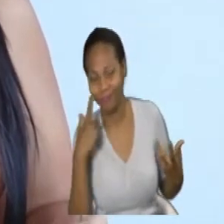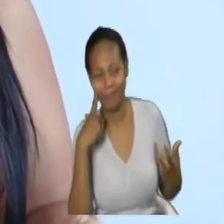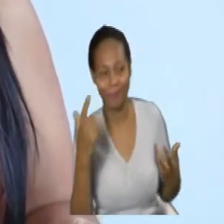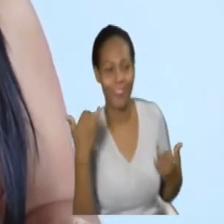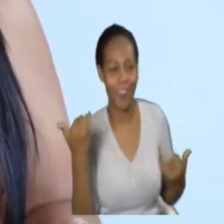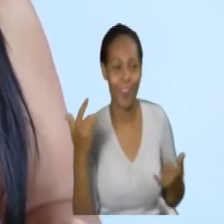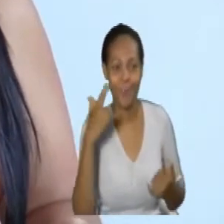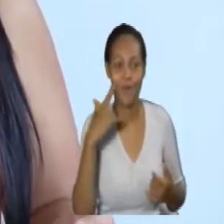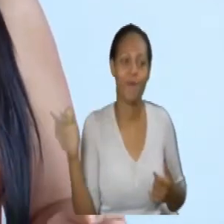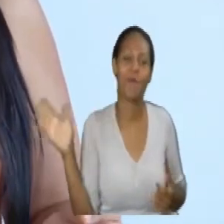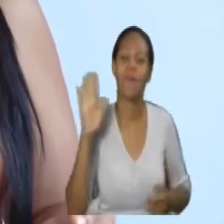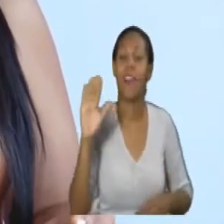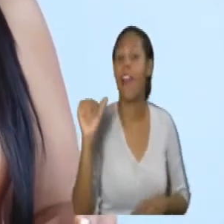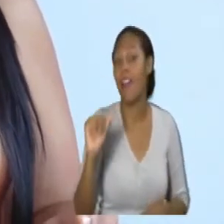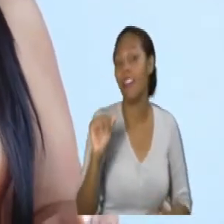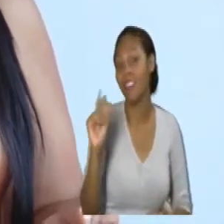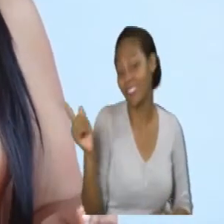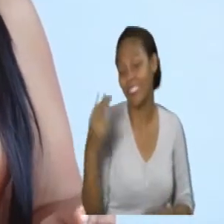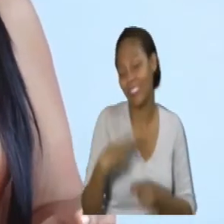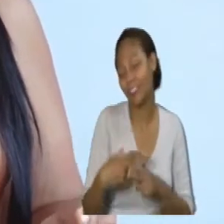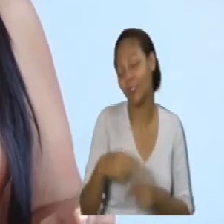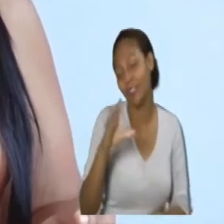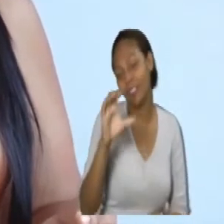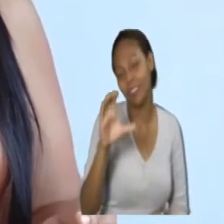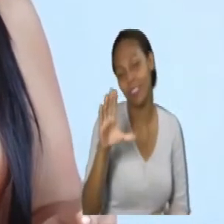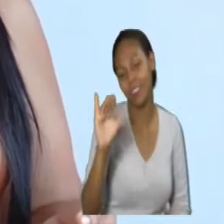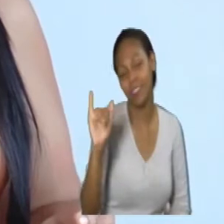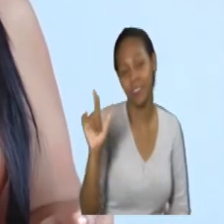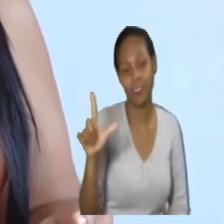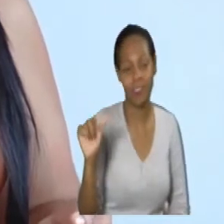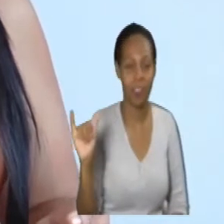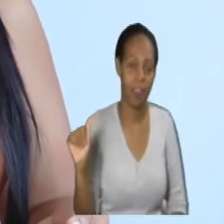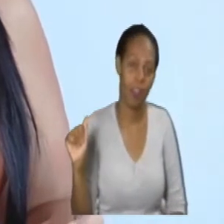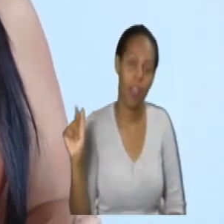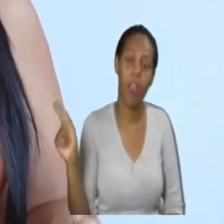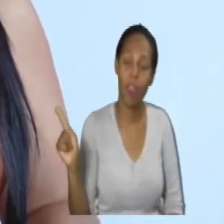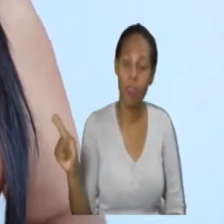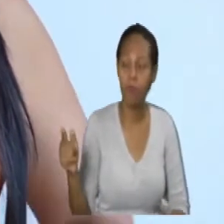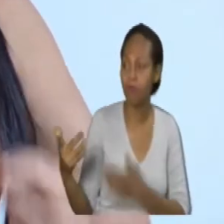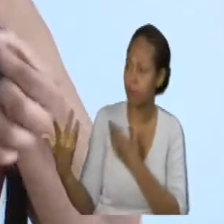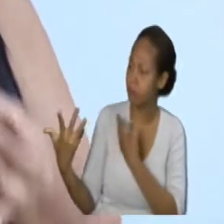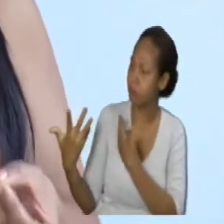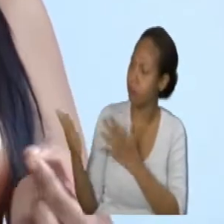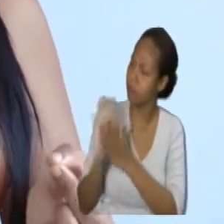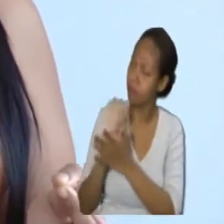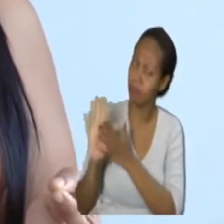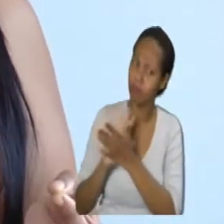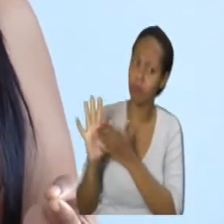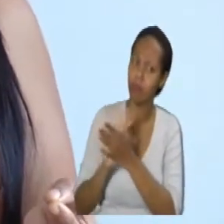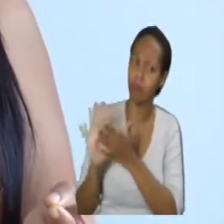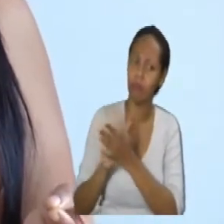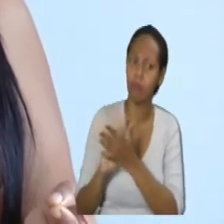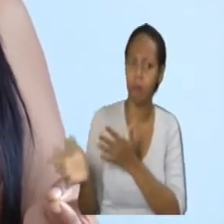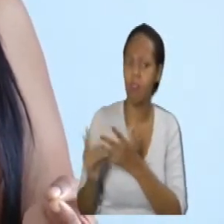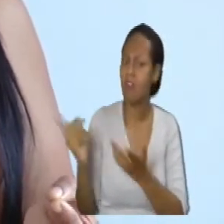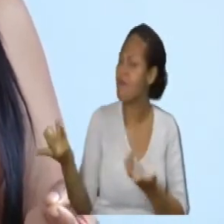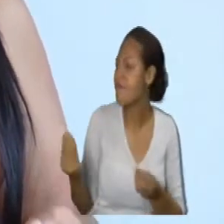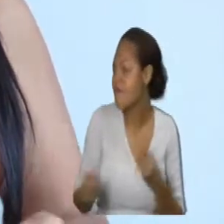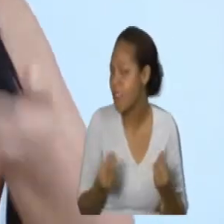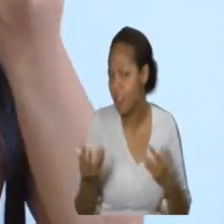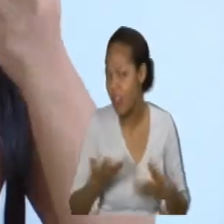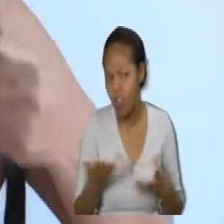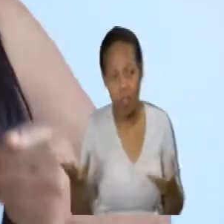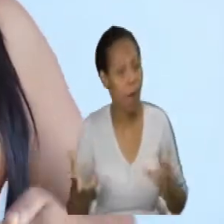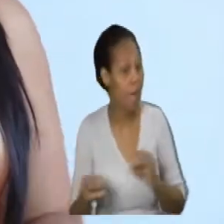a la señora Cecilia, quien nos va a contar precisamente sobre los productos y quién es la hacedora de esta gran empresa aquí en